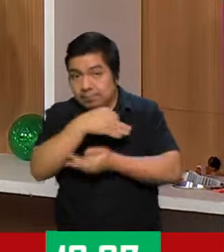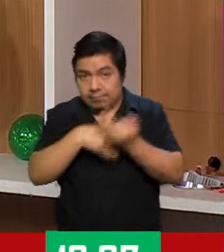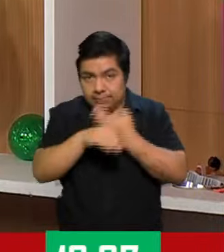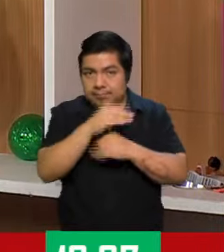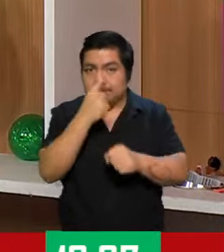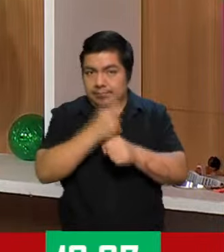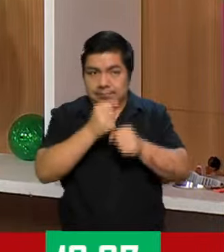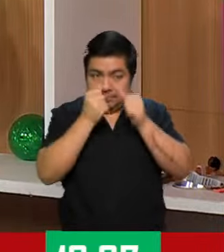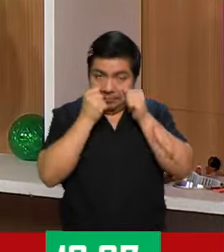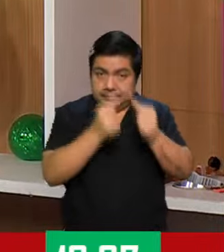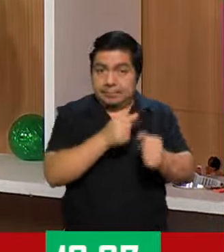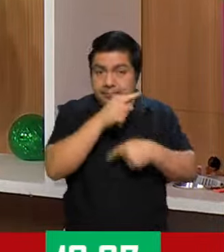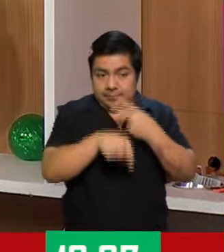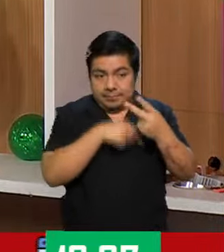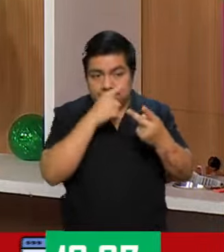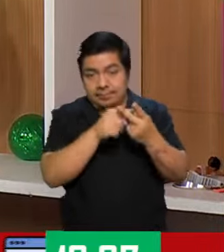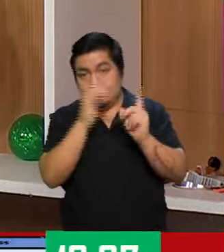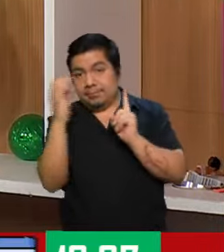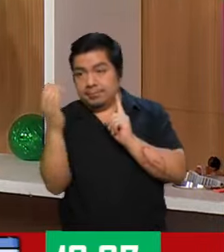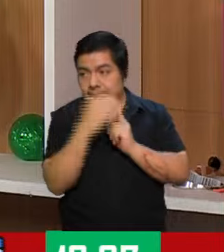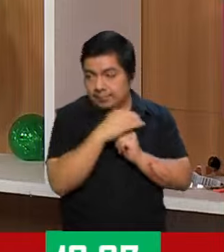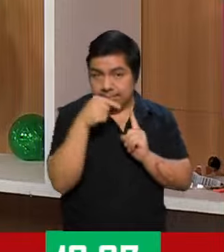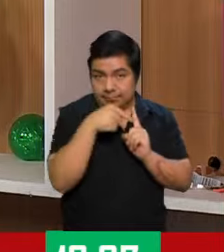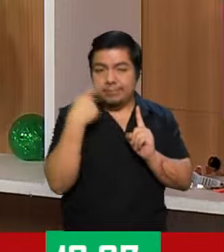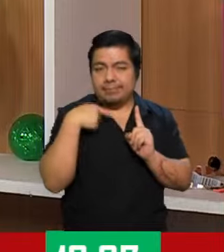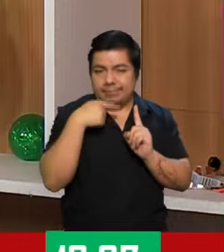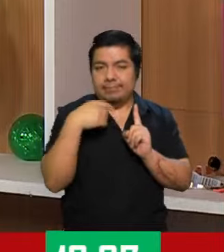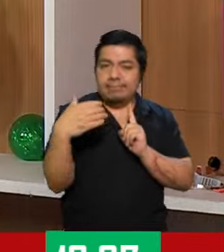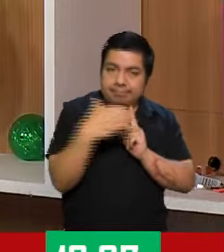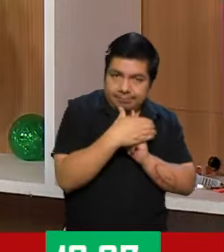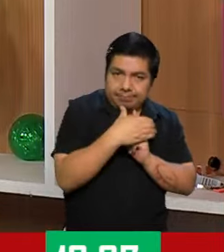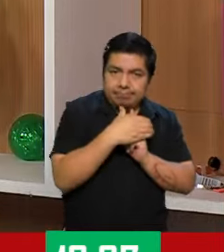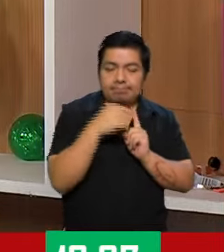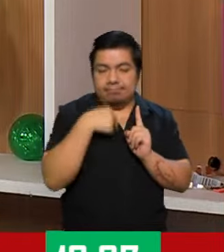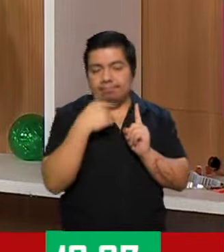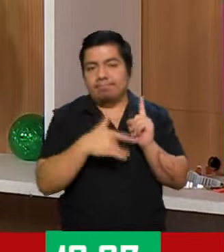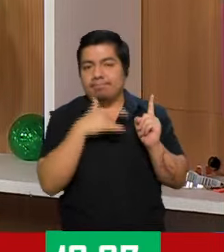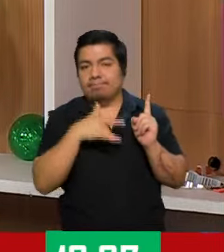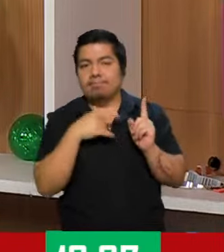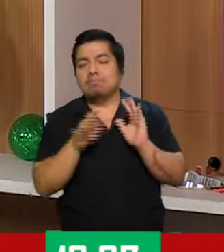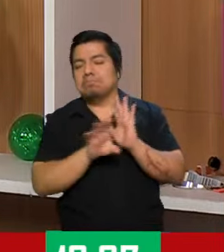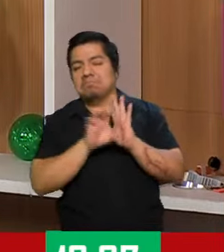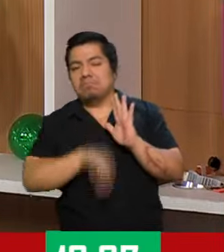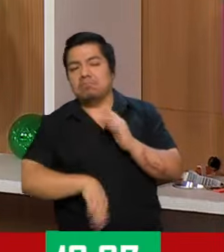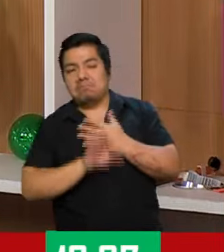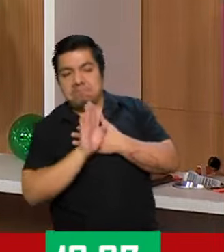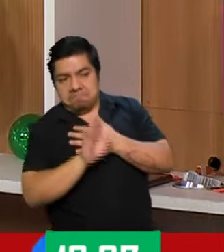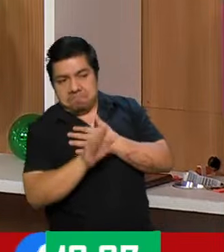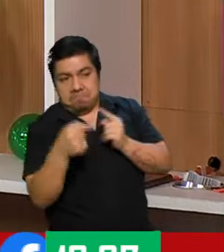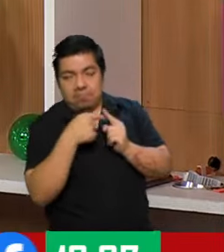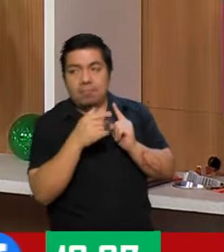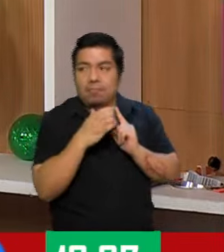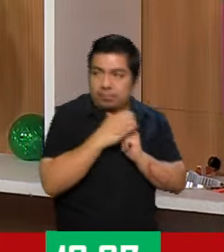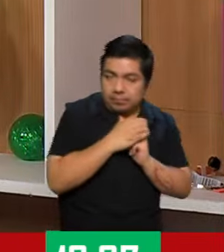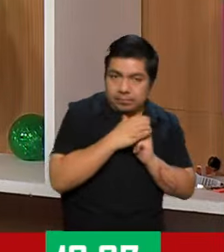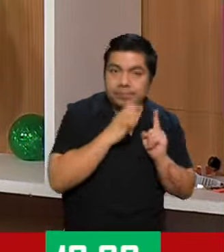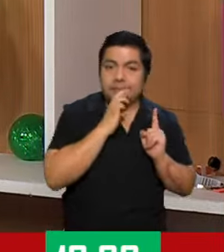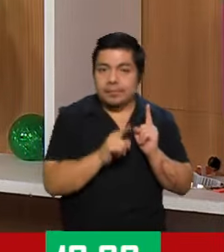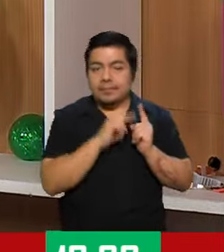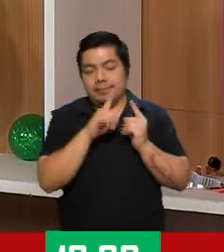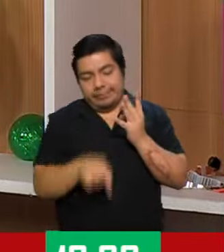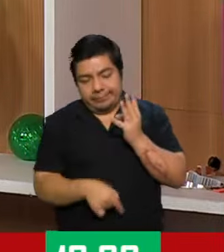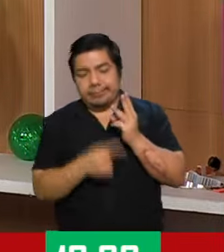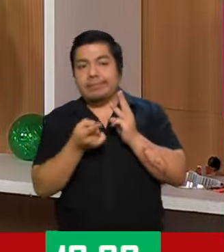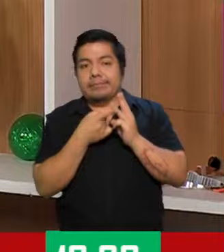de atención, de protección a la gente, para que no se queden desamparadas frente a esa amenaza. A esa situación, y desde luego nos